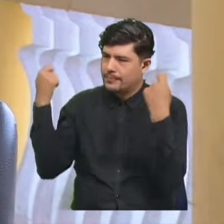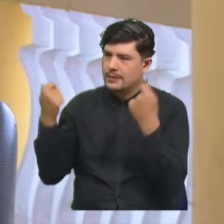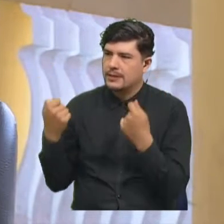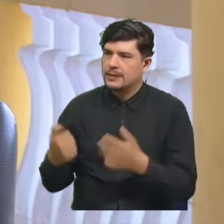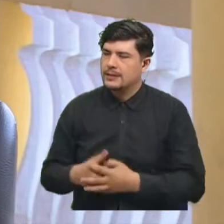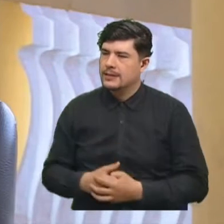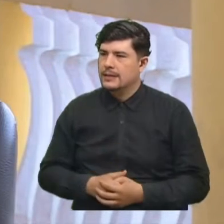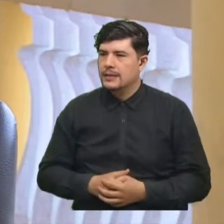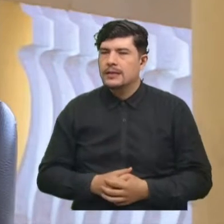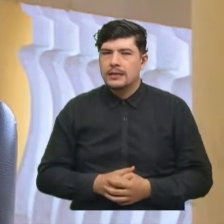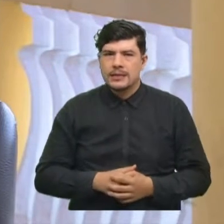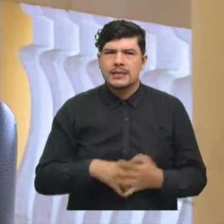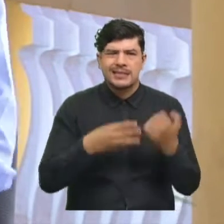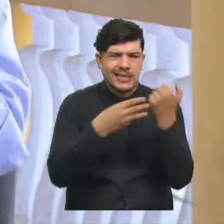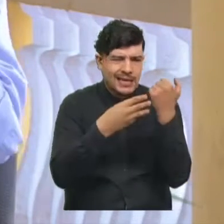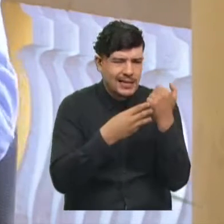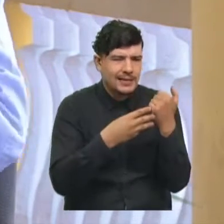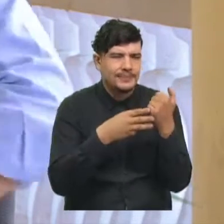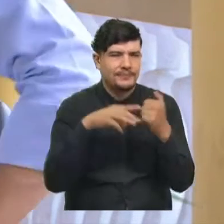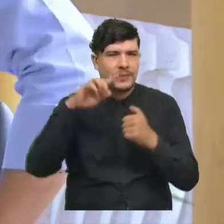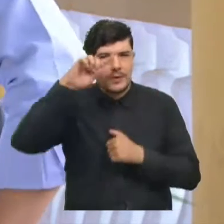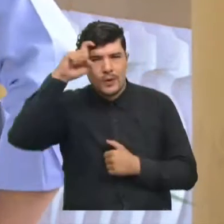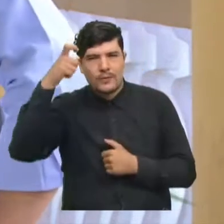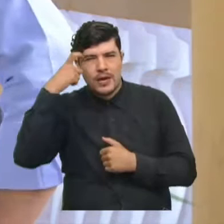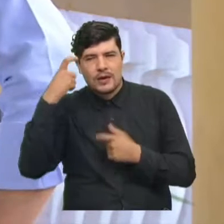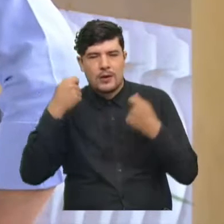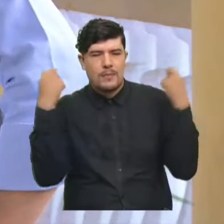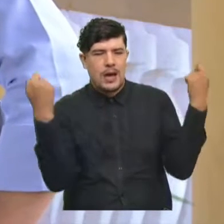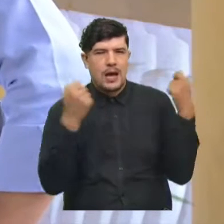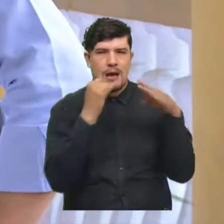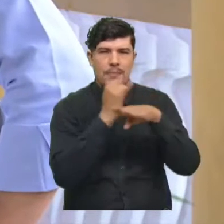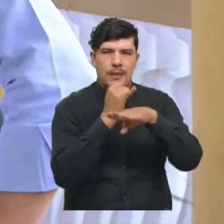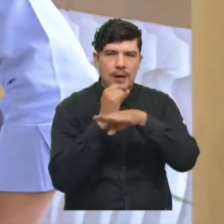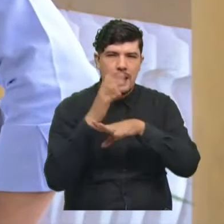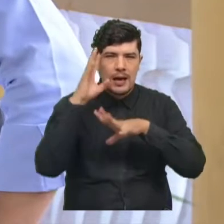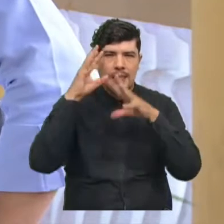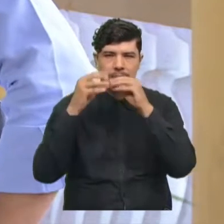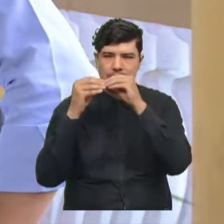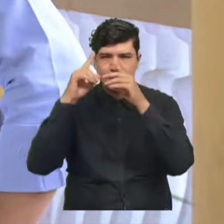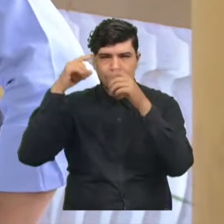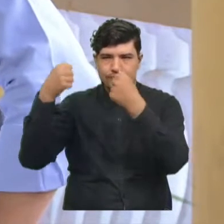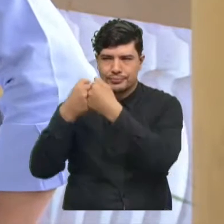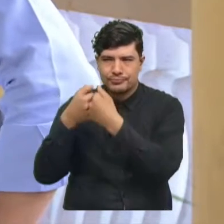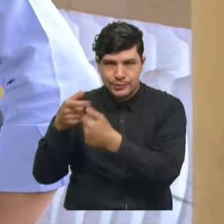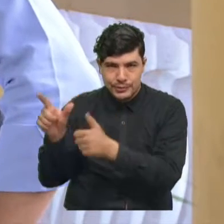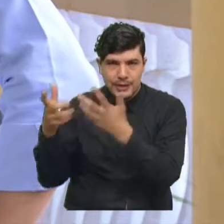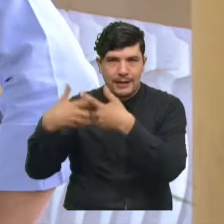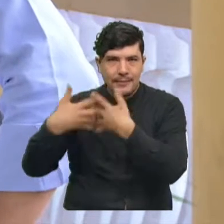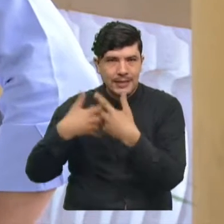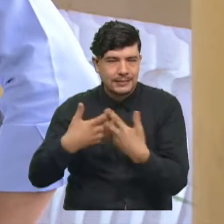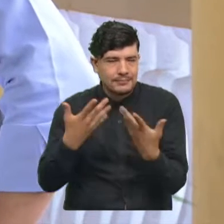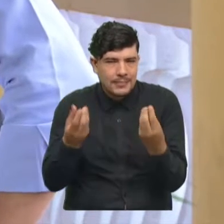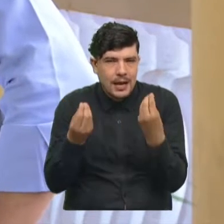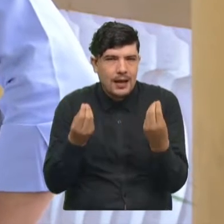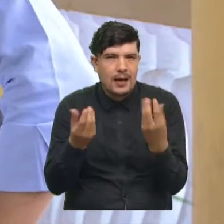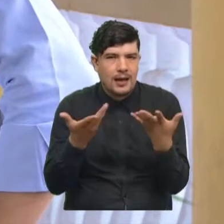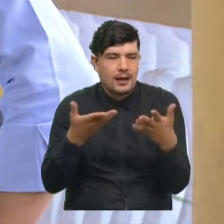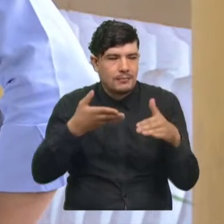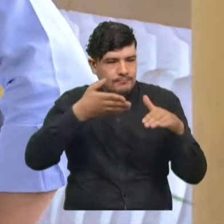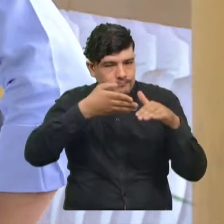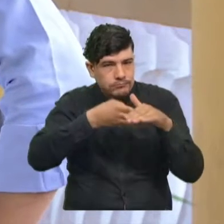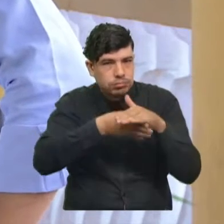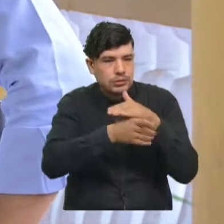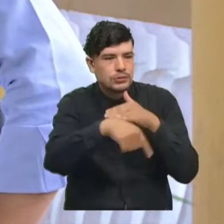toda la oferta institucional y desde luego hacer toda la articulación con el sector empresarial para poder también acceder o